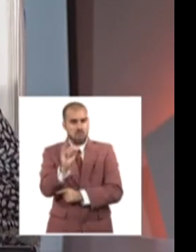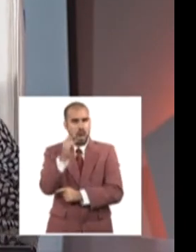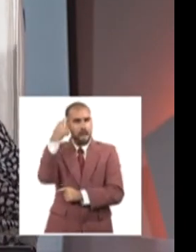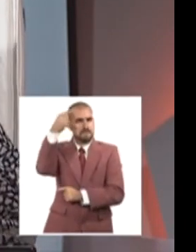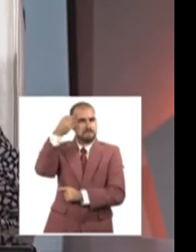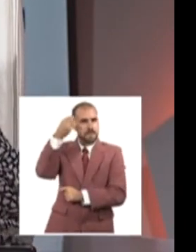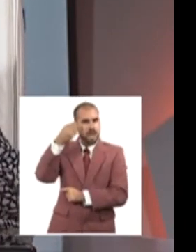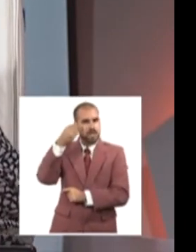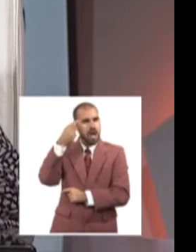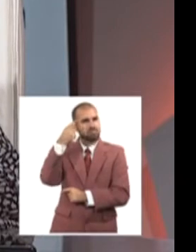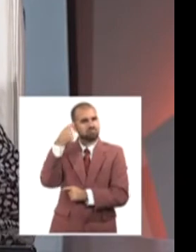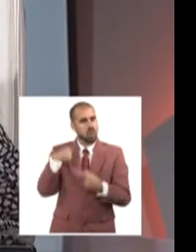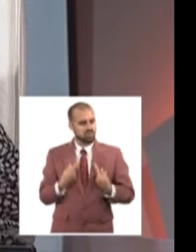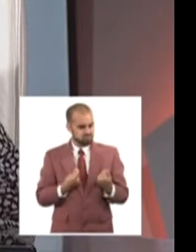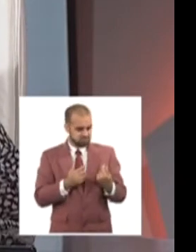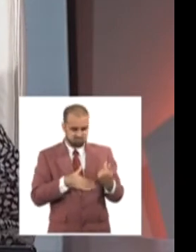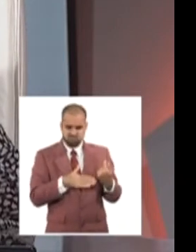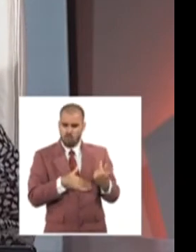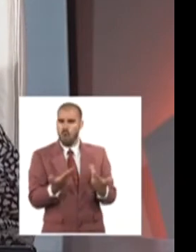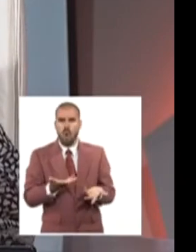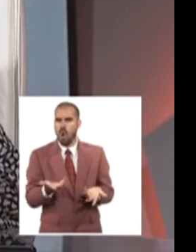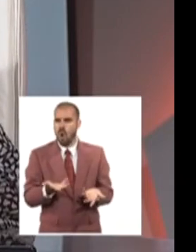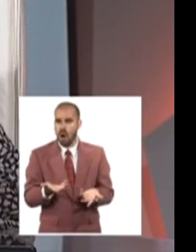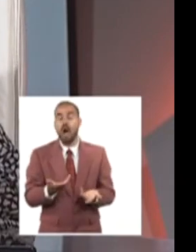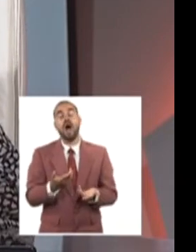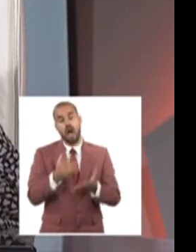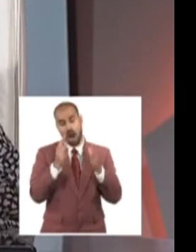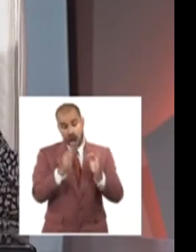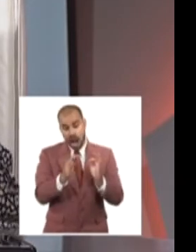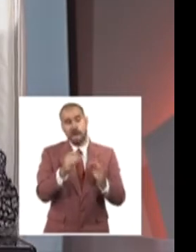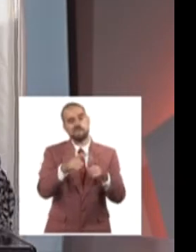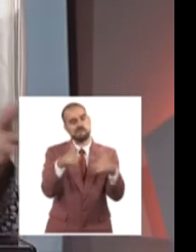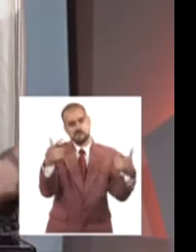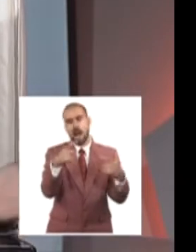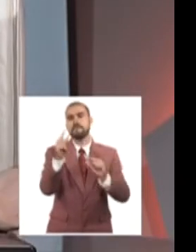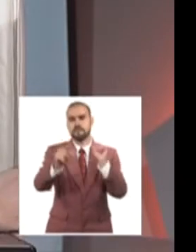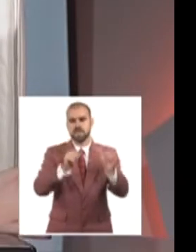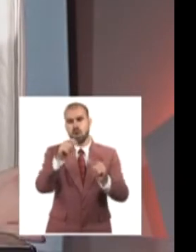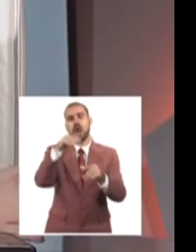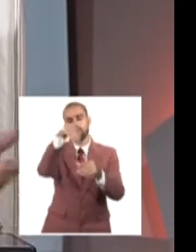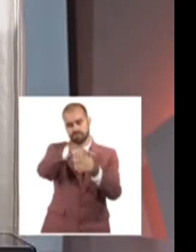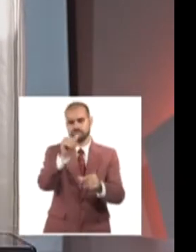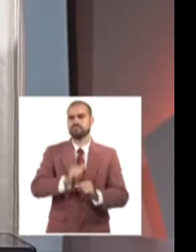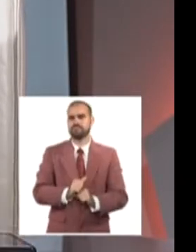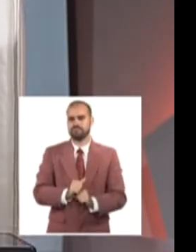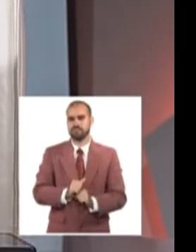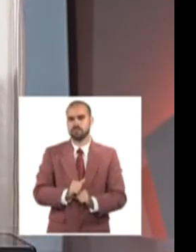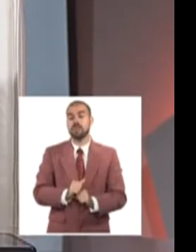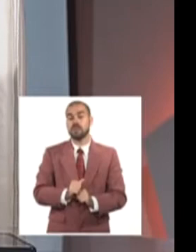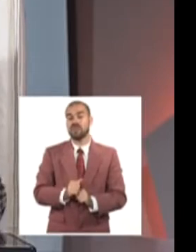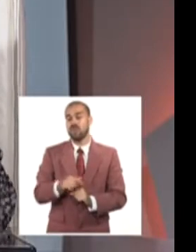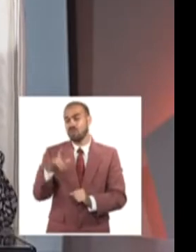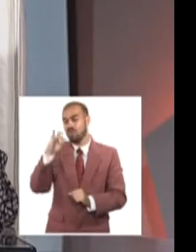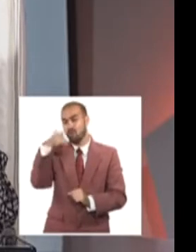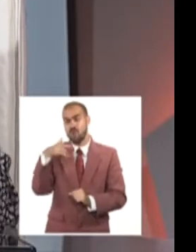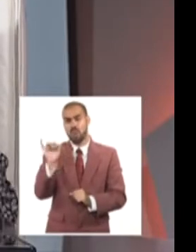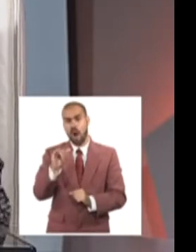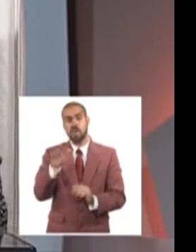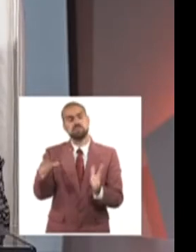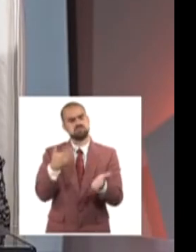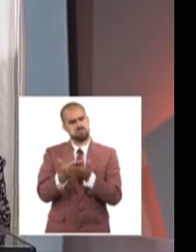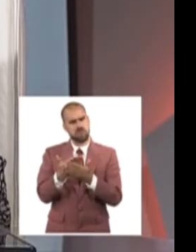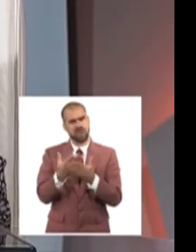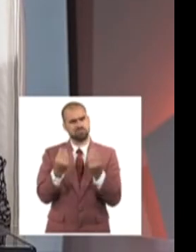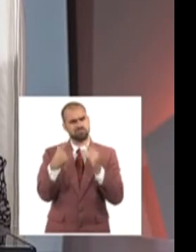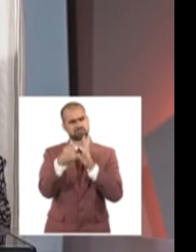eso es lo que va a dictar el voto en esta ocasión y lula tiene propuestas que son muy atractivas por ejemplo